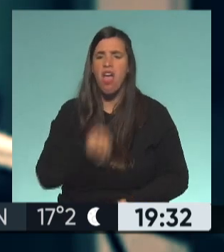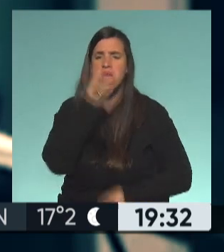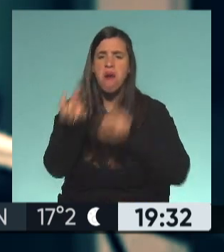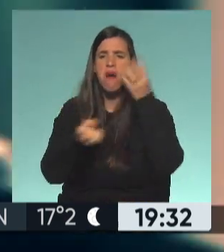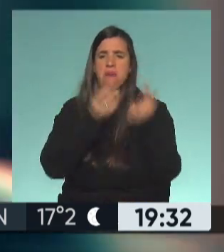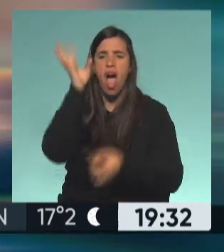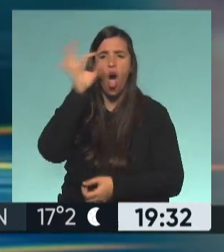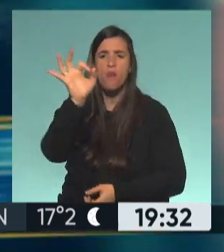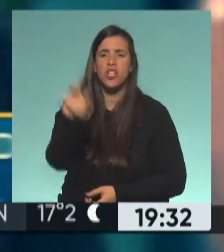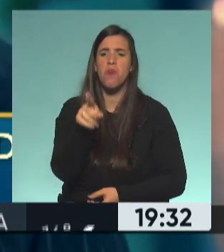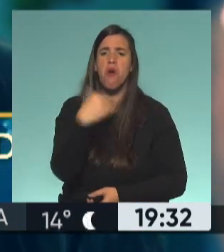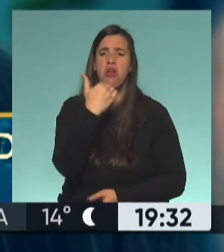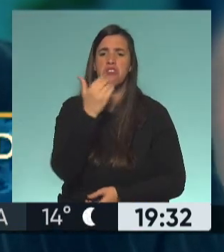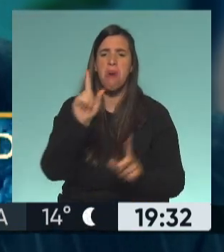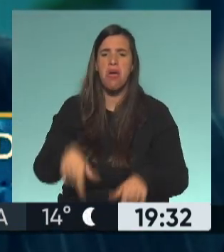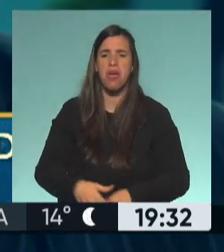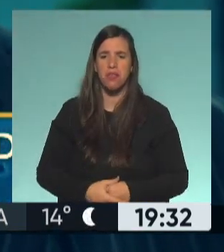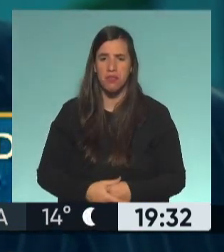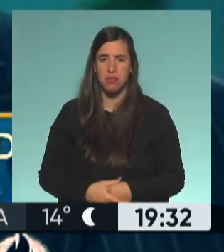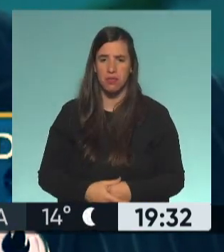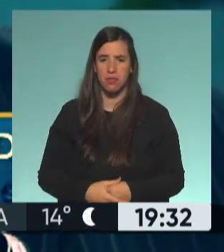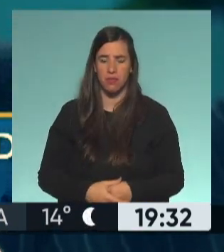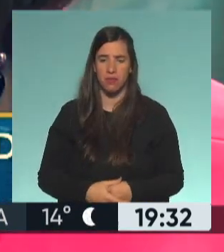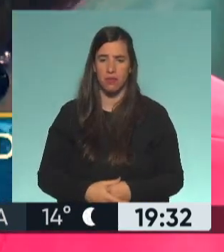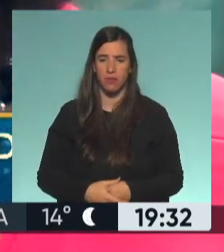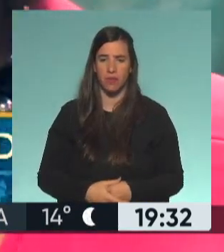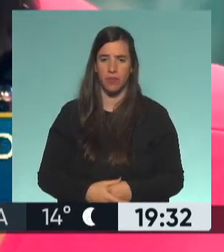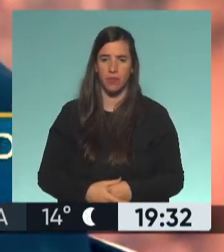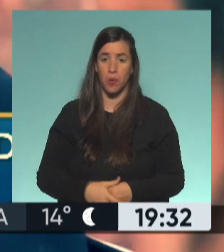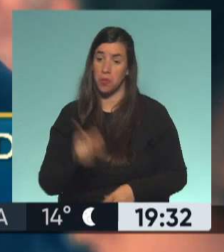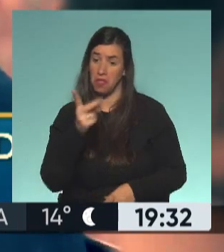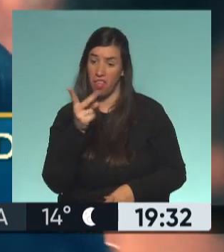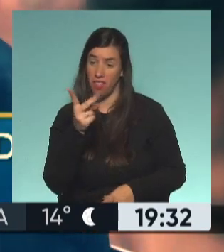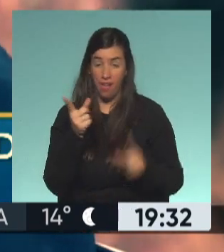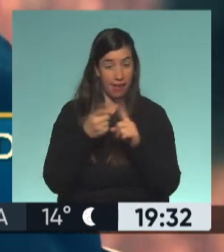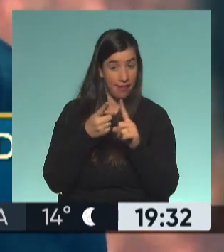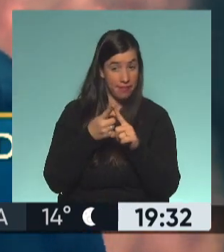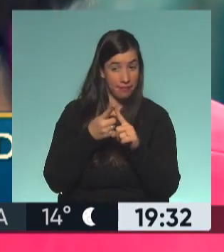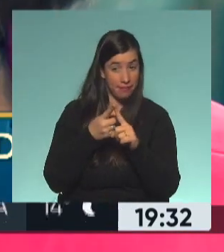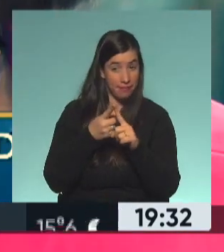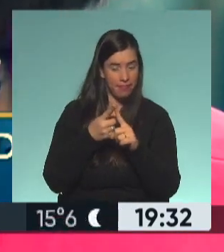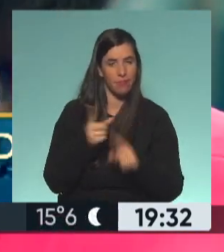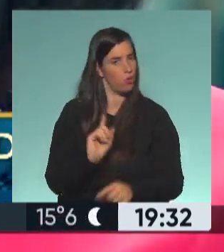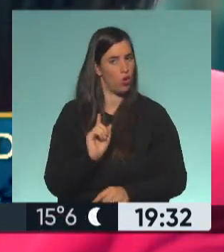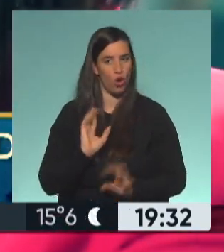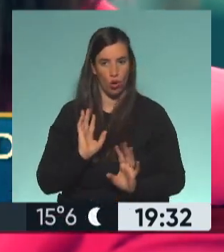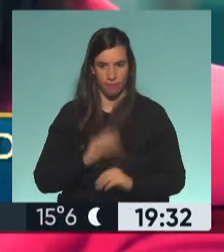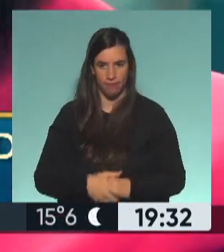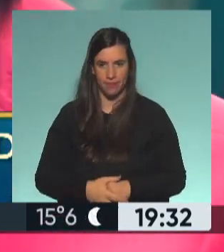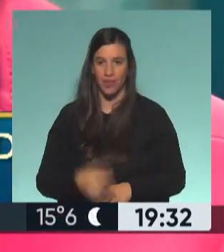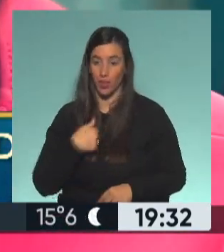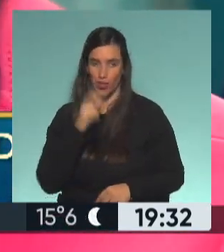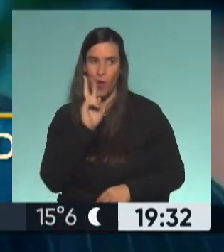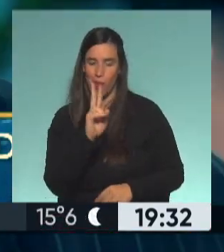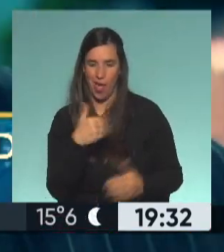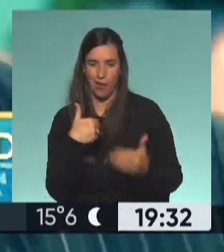un carajo. O sea que ustedes están bastante cerca, ustedes dos. No. Pero yo lo veo, yo lo veo Ahora cerca. también lo veo cerca. Yo lo